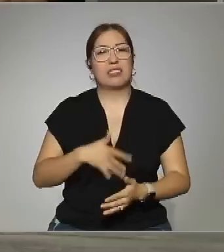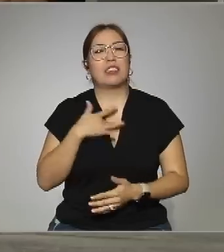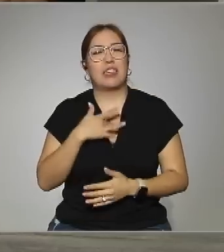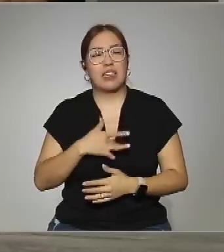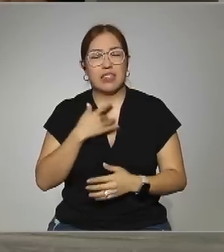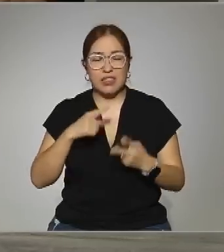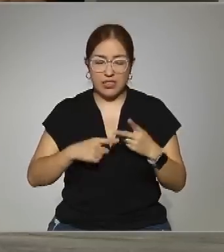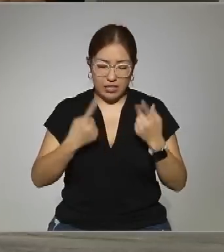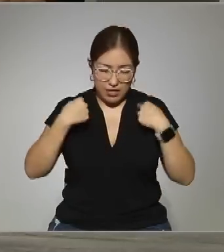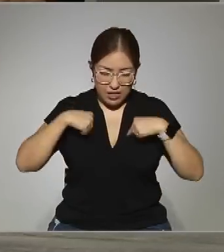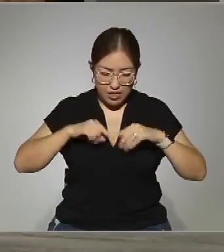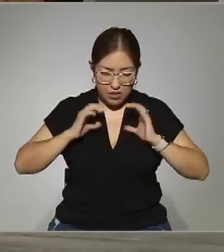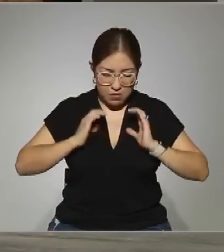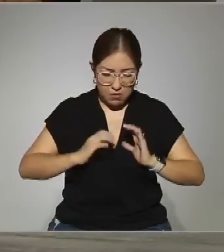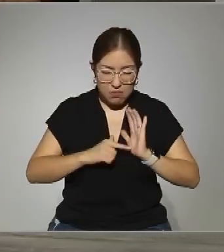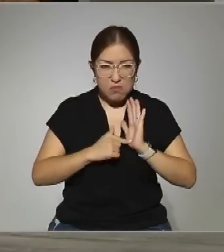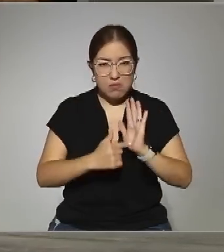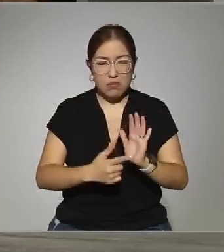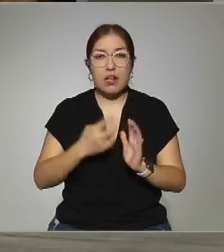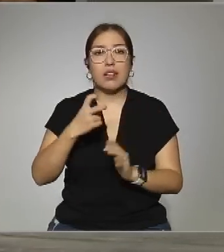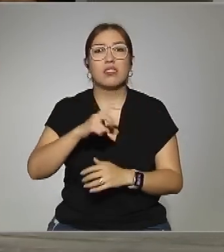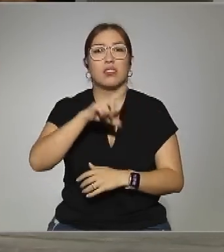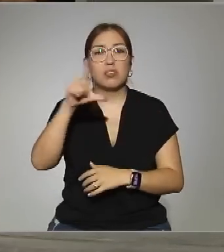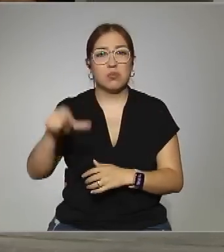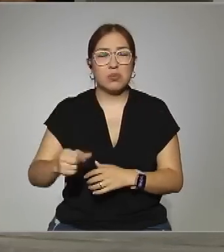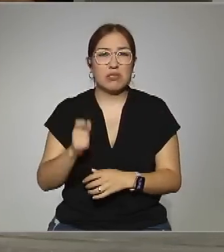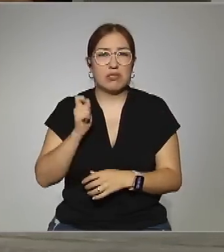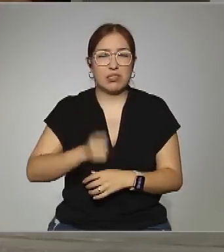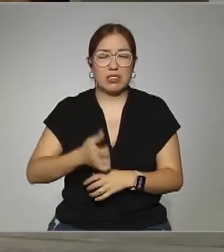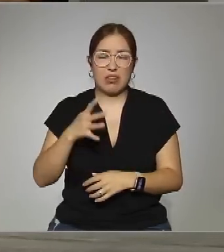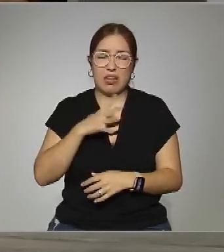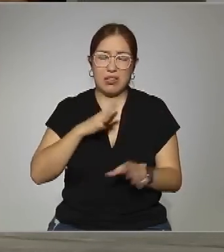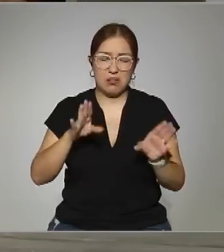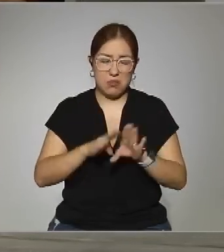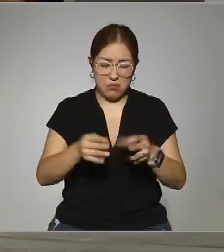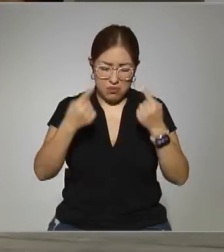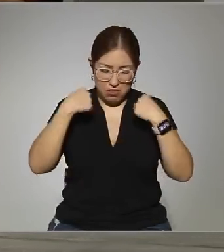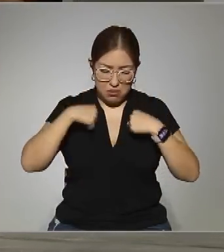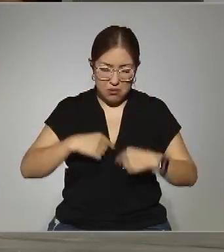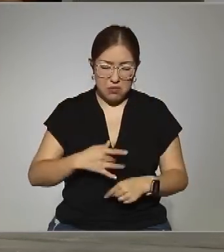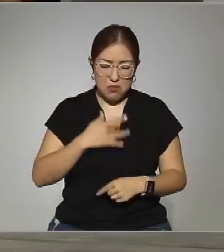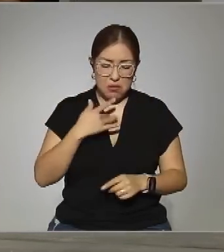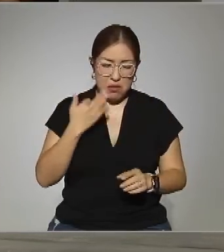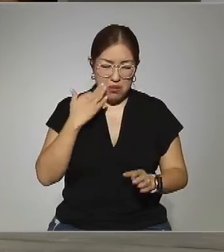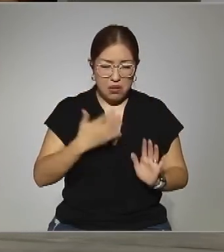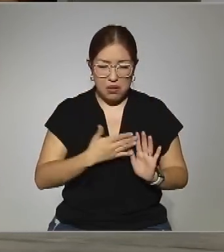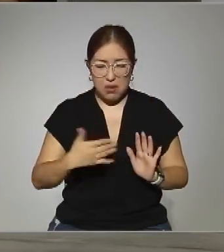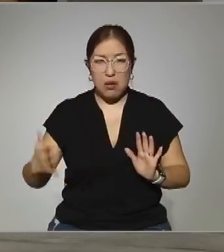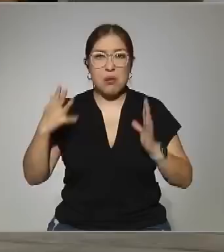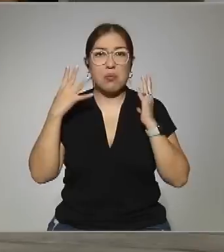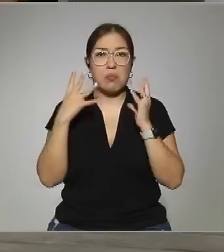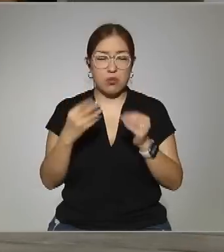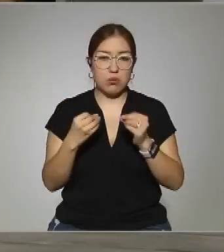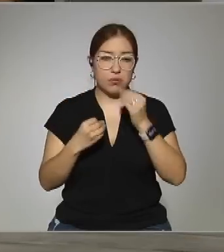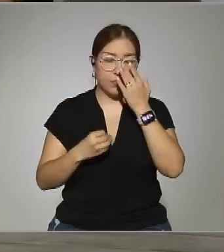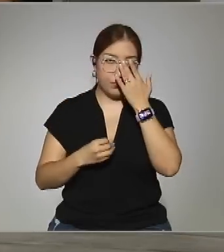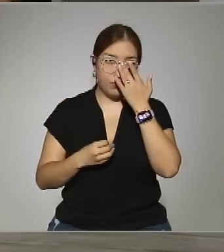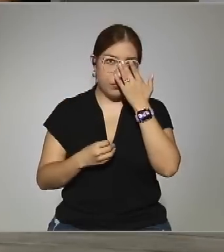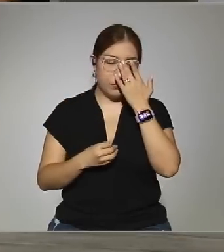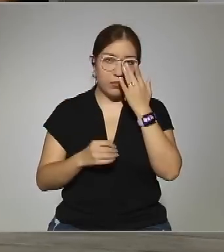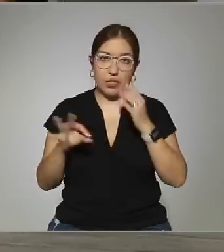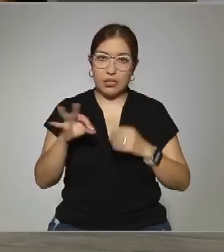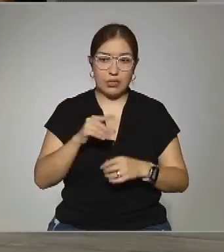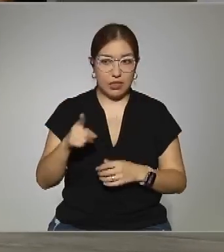una inhibición, y que entonces eso deja una detención y una marca que puede ser durante mucho tiempo, mientras no